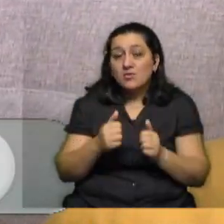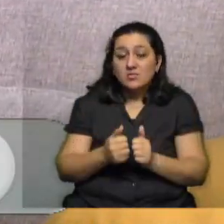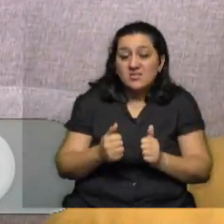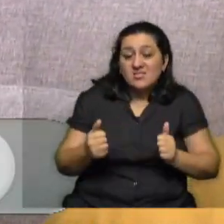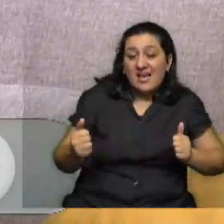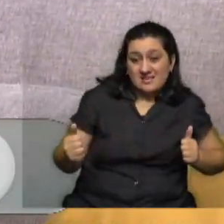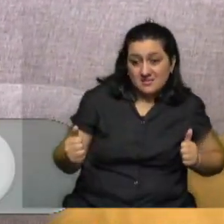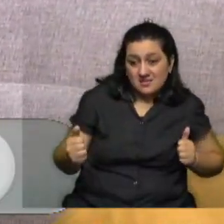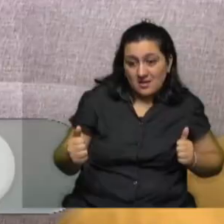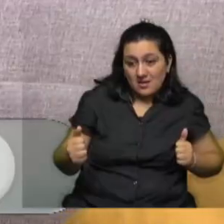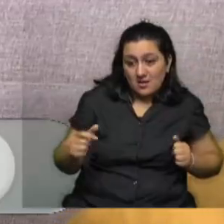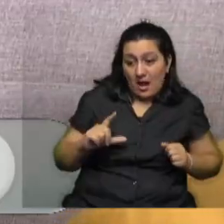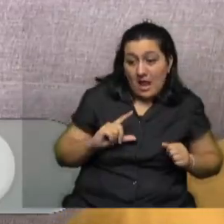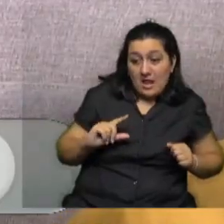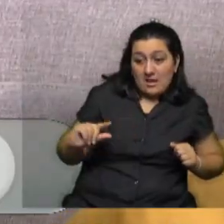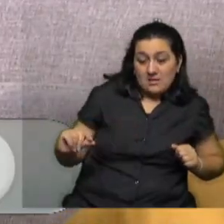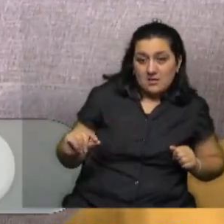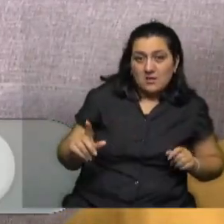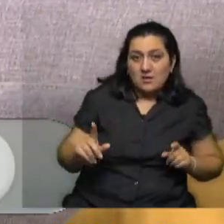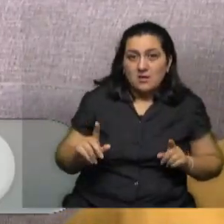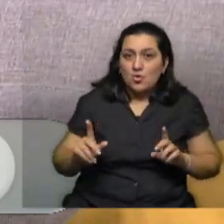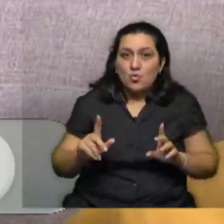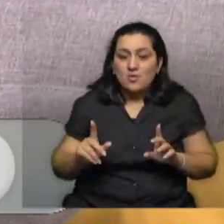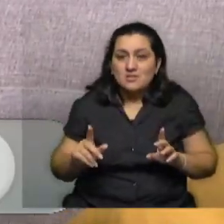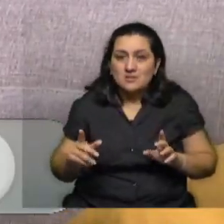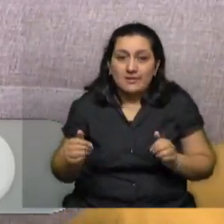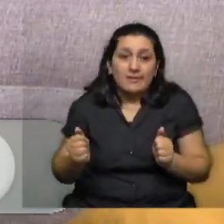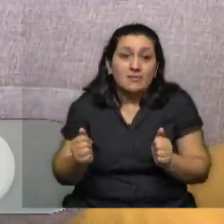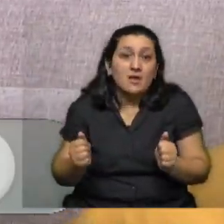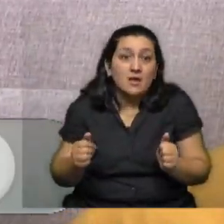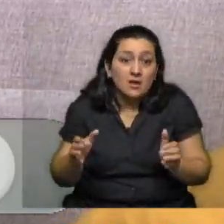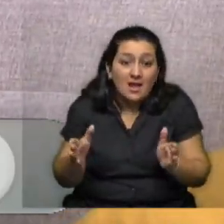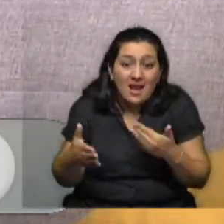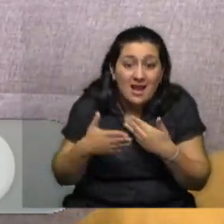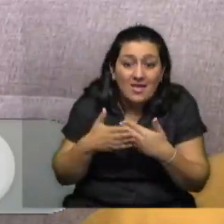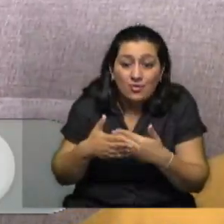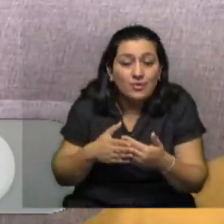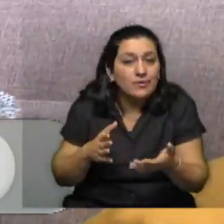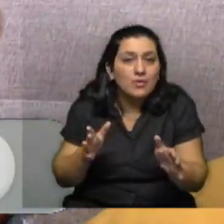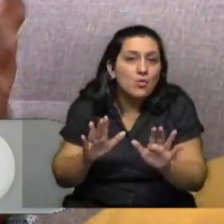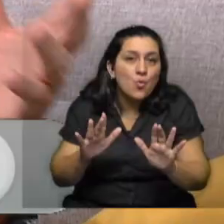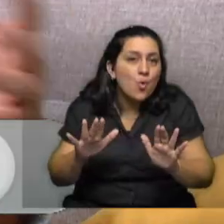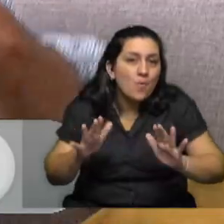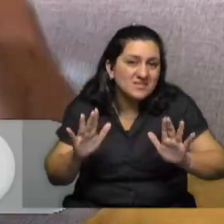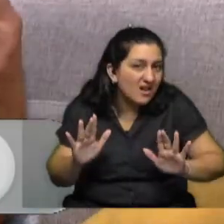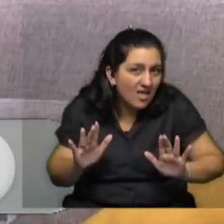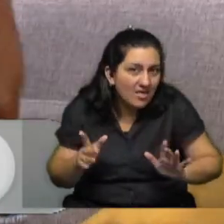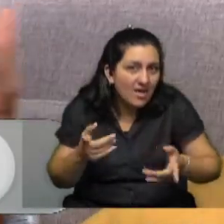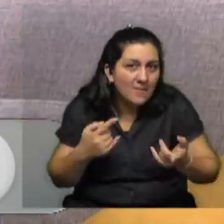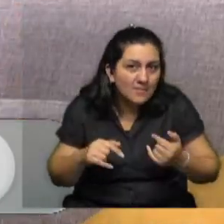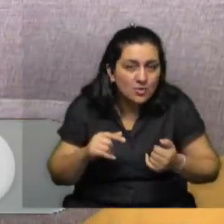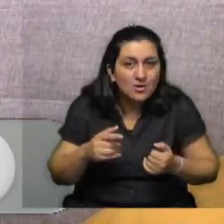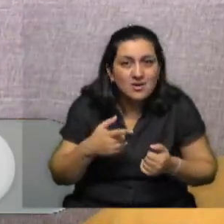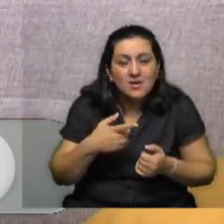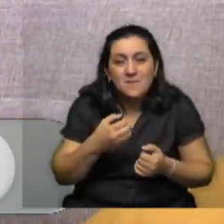ejemplo, simplemente, no que vaya a pasar nada, como preguntaban, pero es bueno siempre estar protegido, es bueno siempre estar libre de este